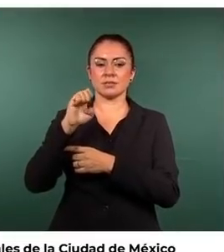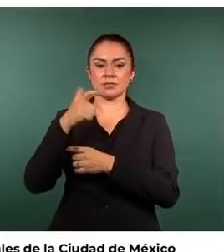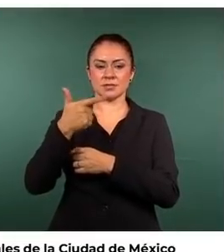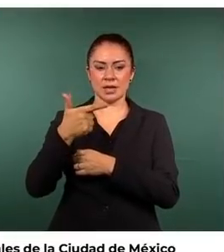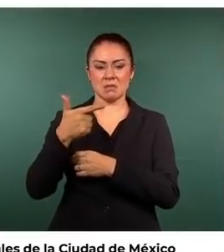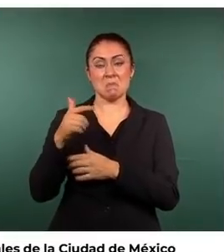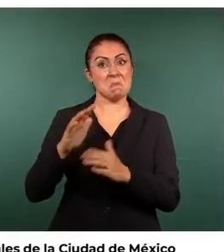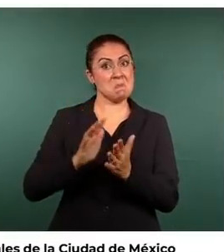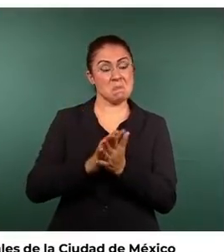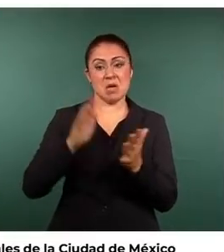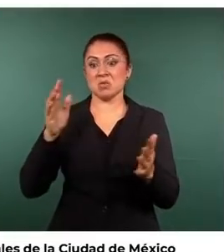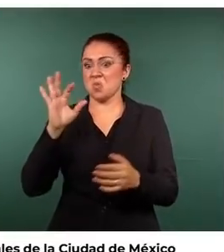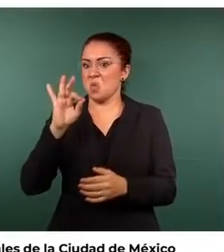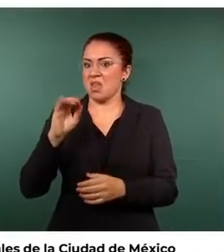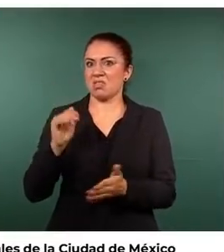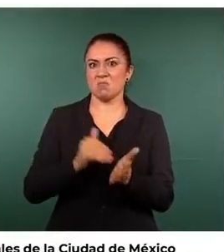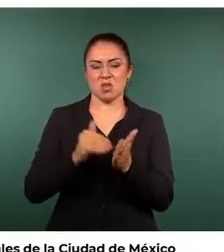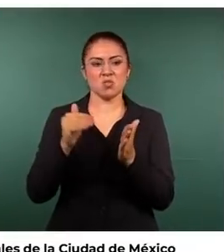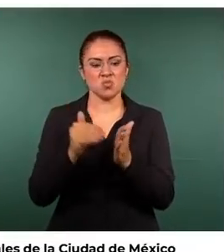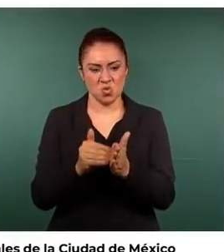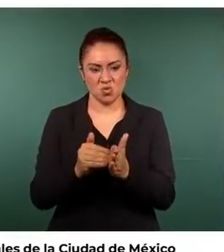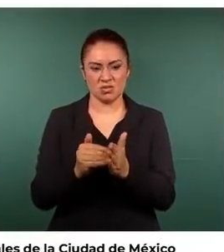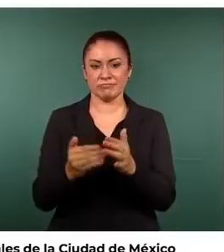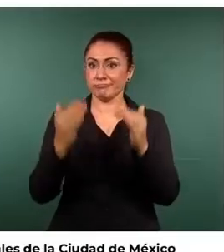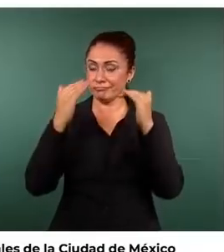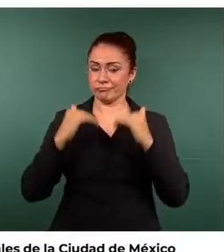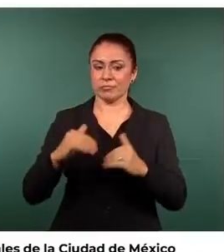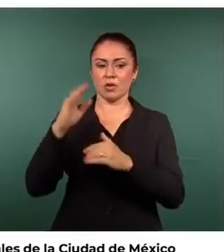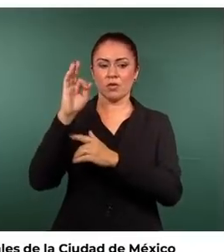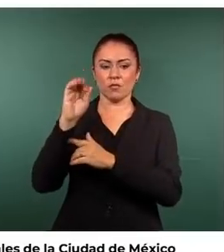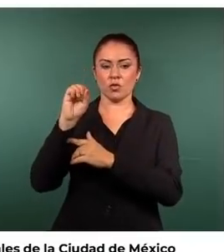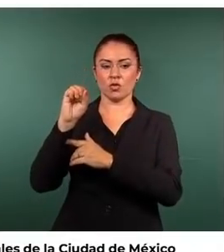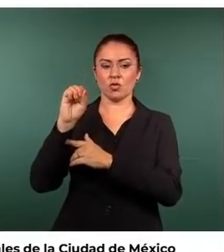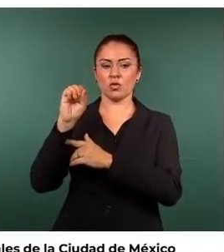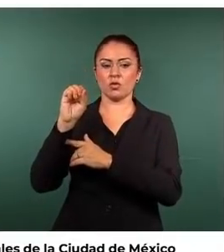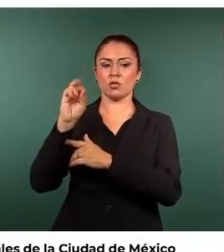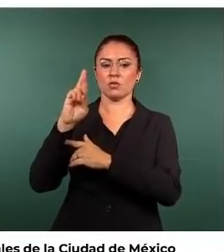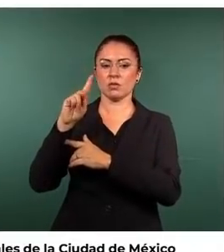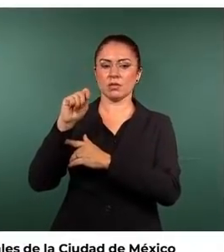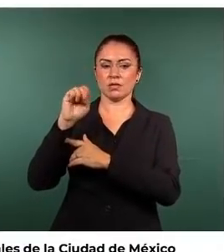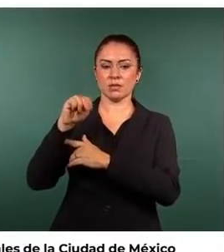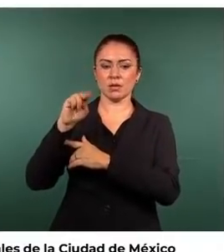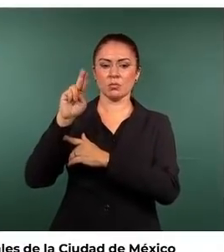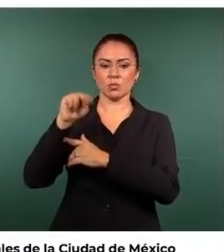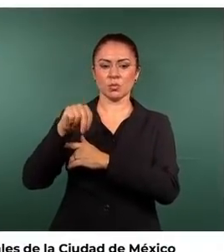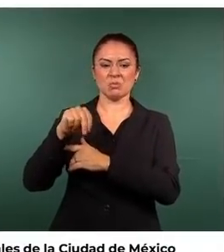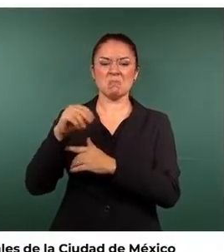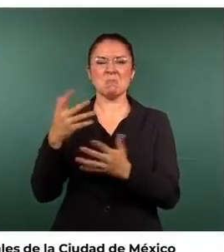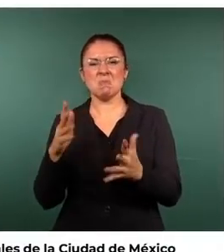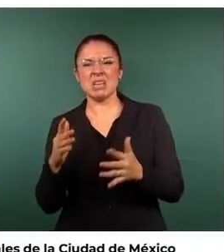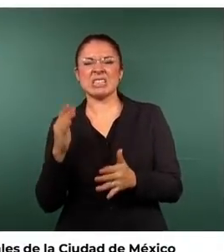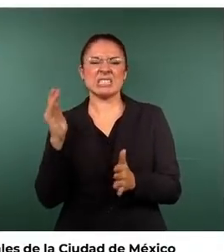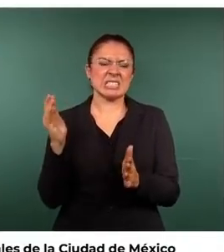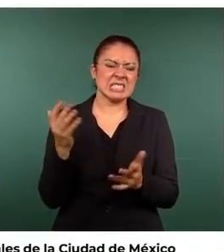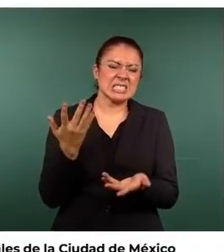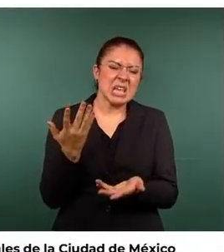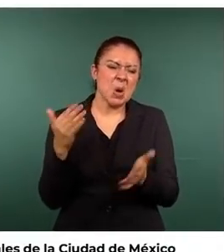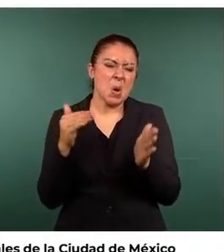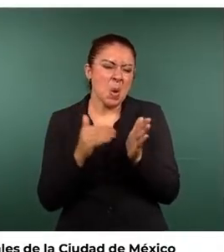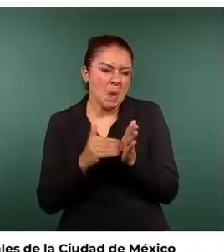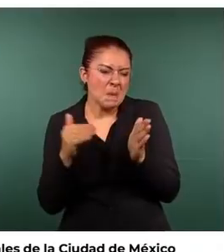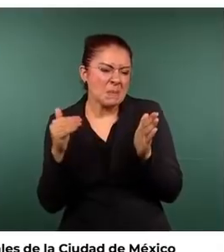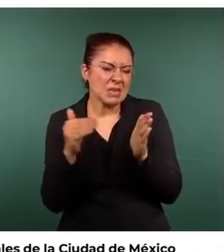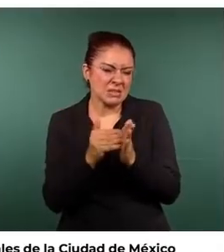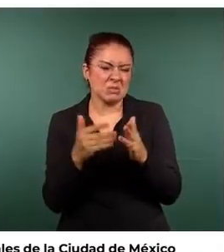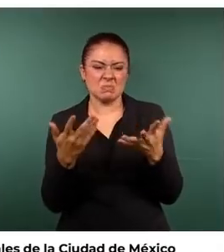y el fortamun 5.360 millones casi cinco mil 361 millones lo que